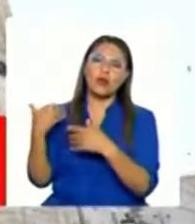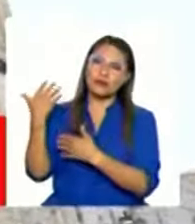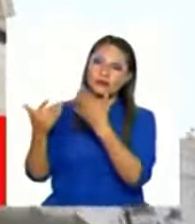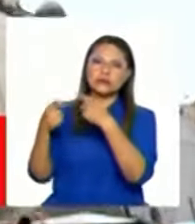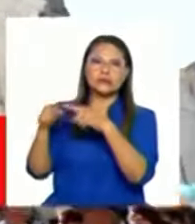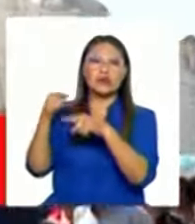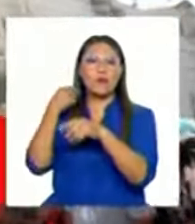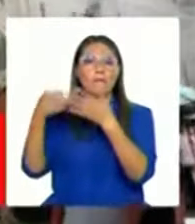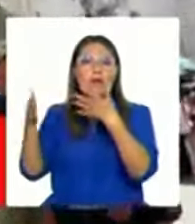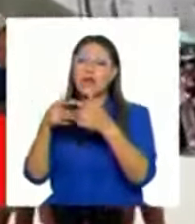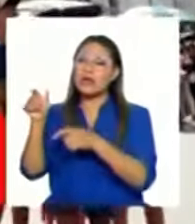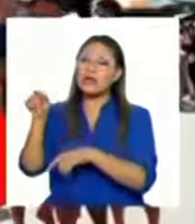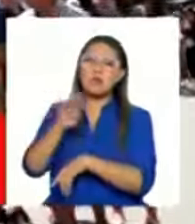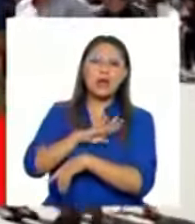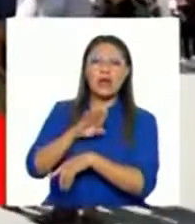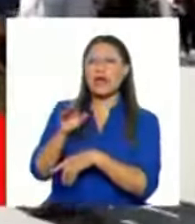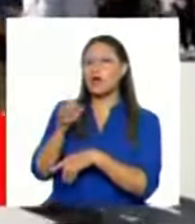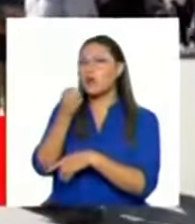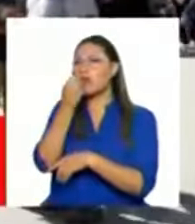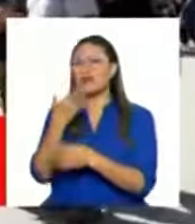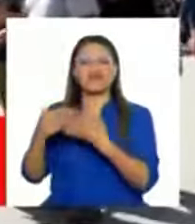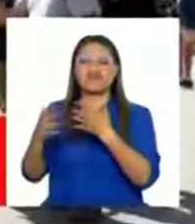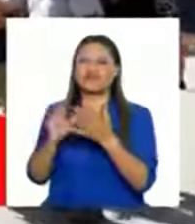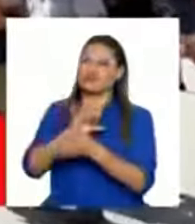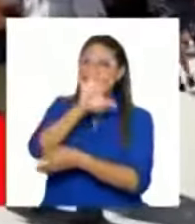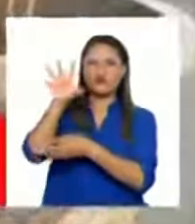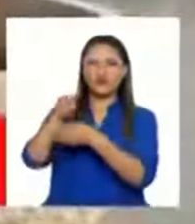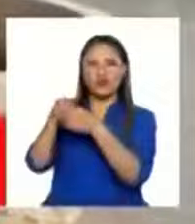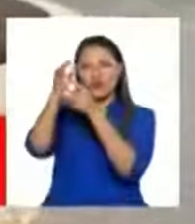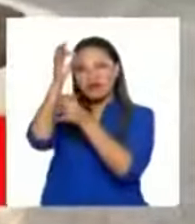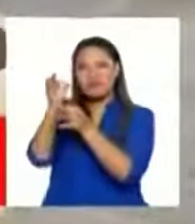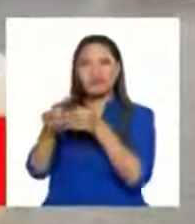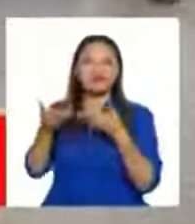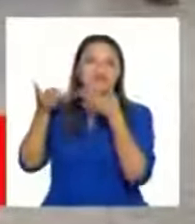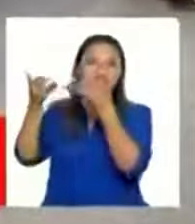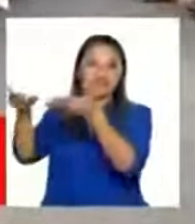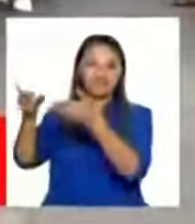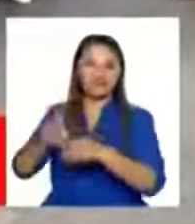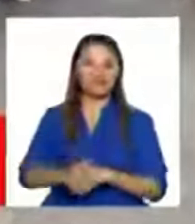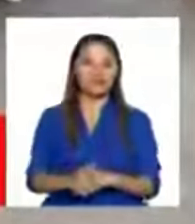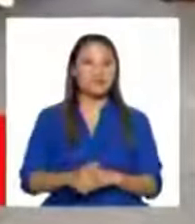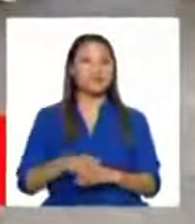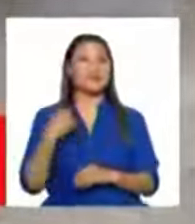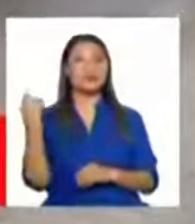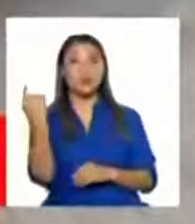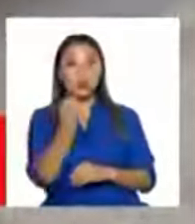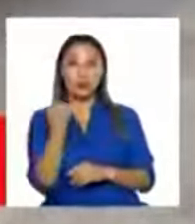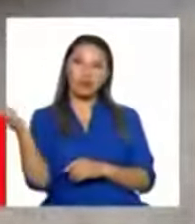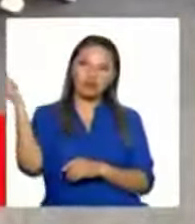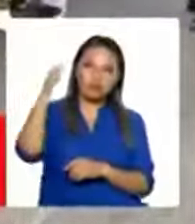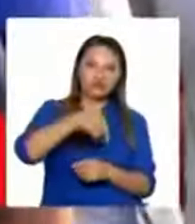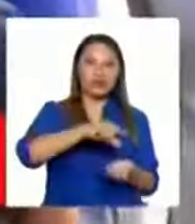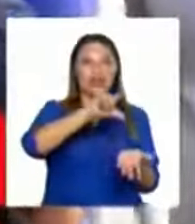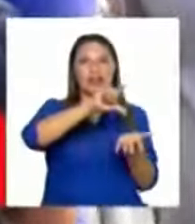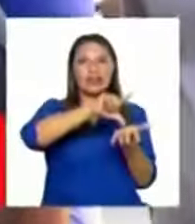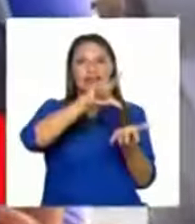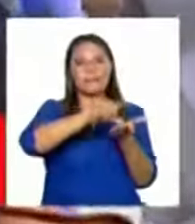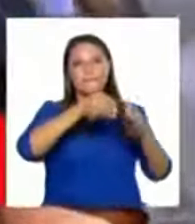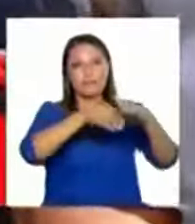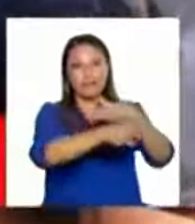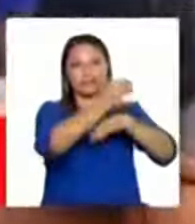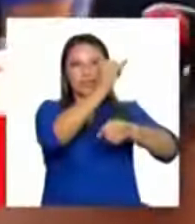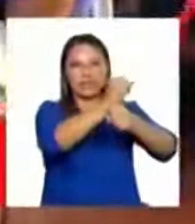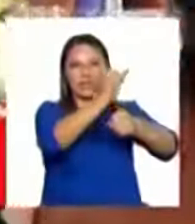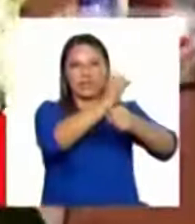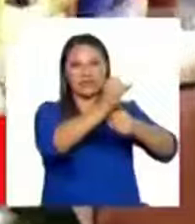malos. Desde muy temprano miles llegaron a la iglesia de San Francisco en el centro de Lima para en este Jueves Santo visitar